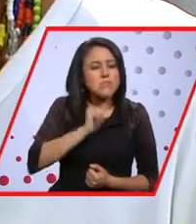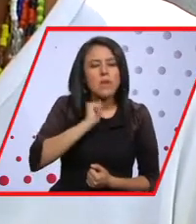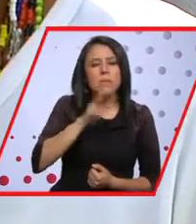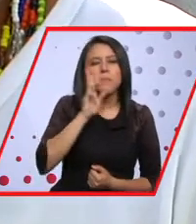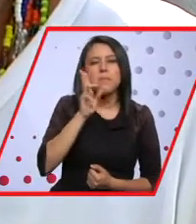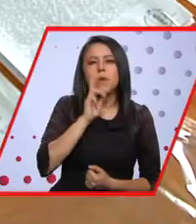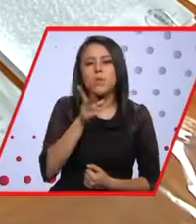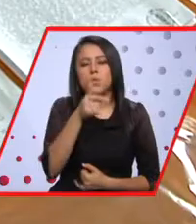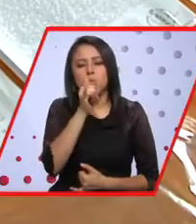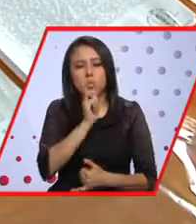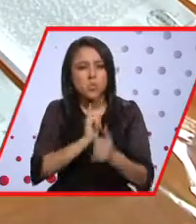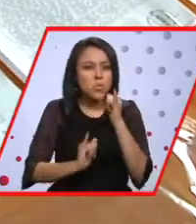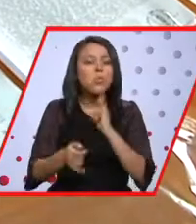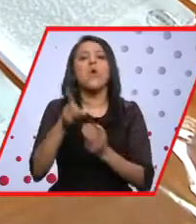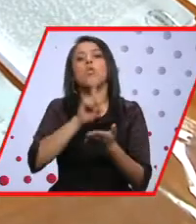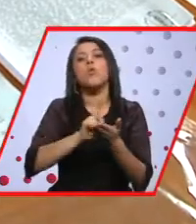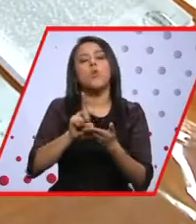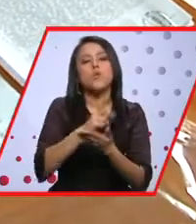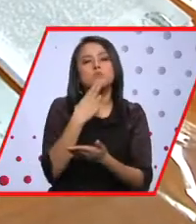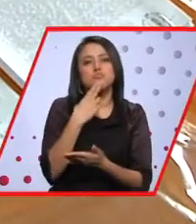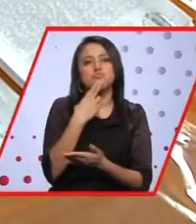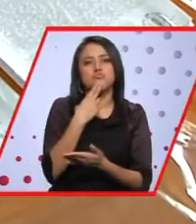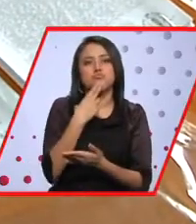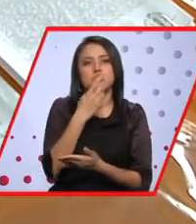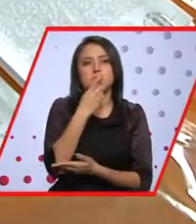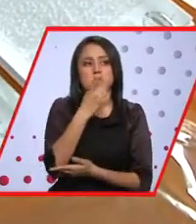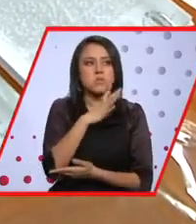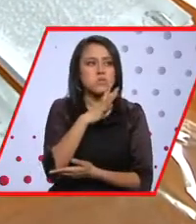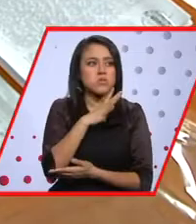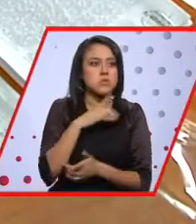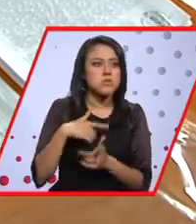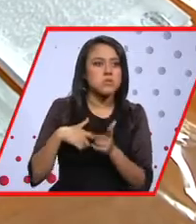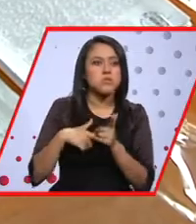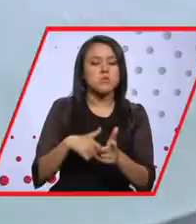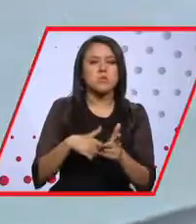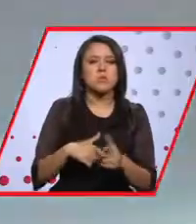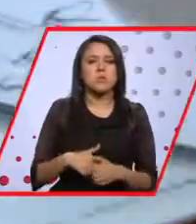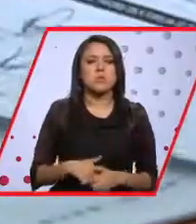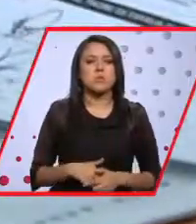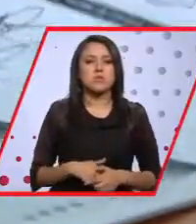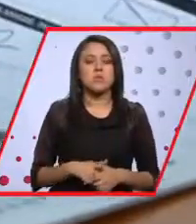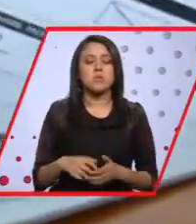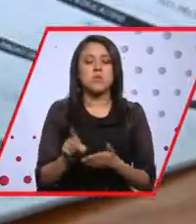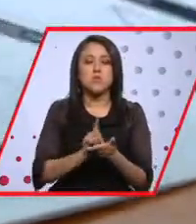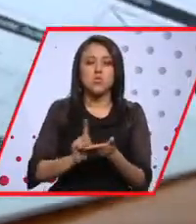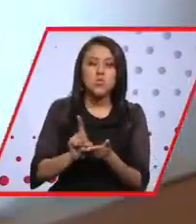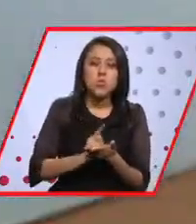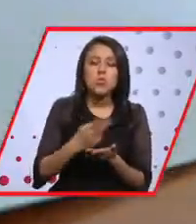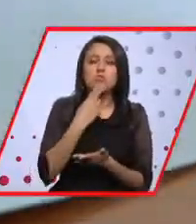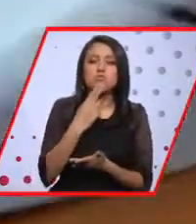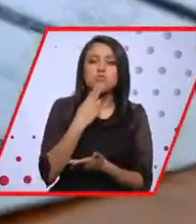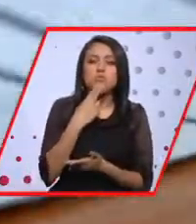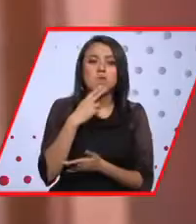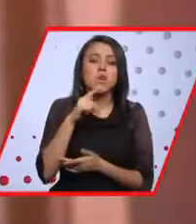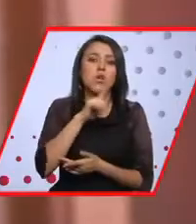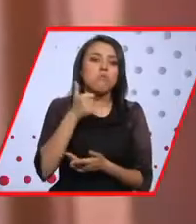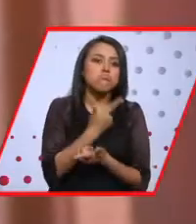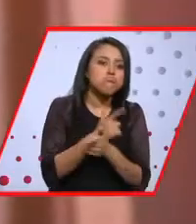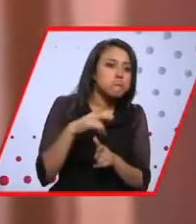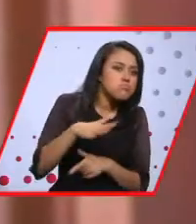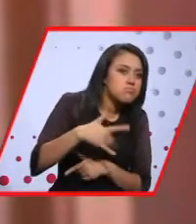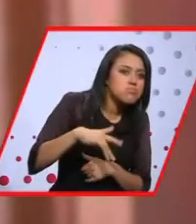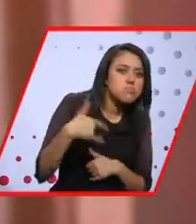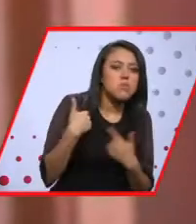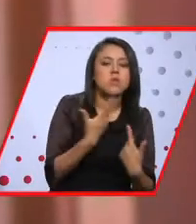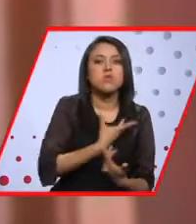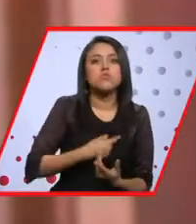ella está en lo mismo, ¿no? Dice que estos pasos la llevaron a estar recluida por narcomenudeo y que al quedar en libertad buscó a sus hijos, pero que al no